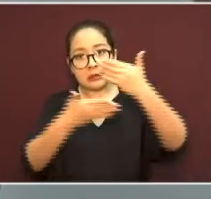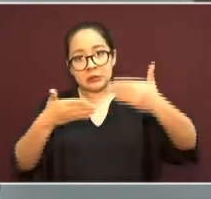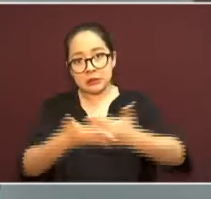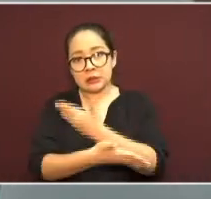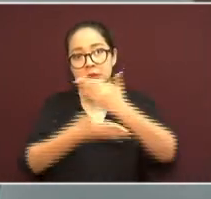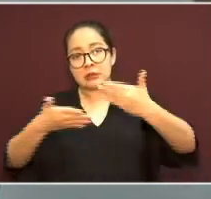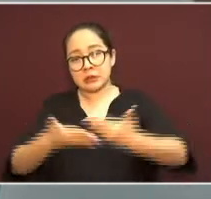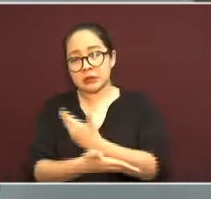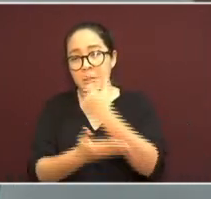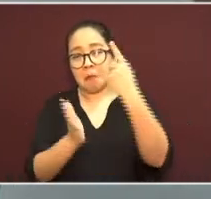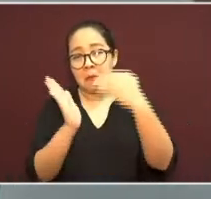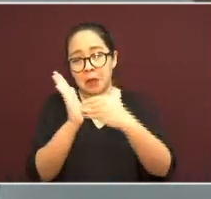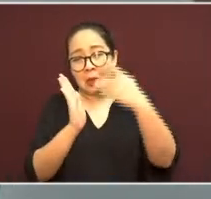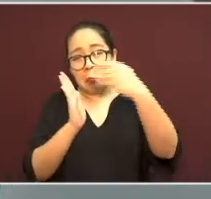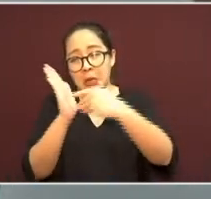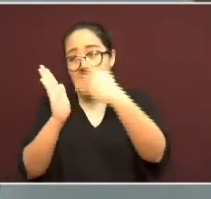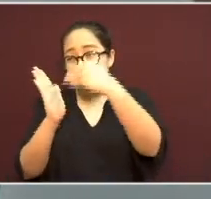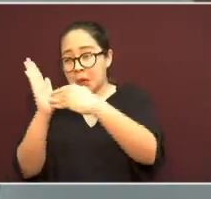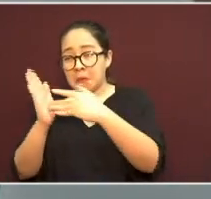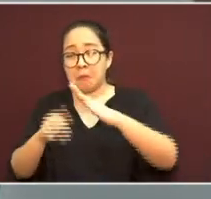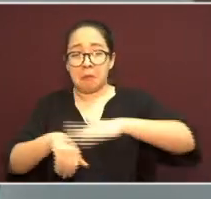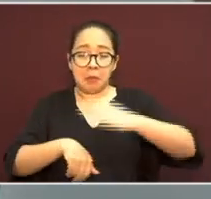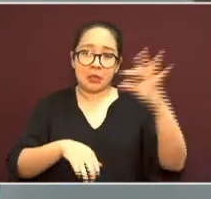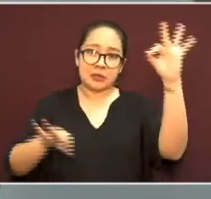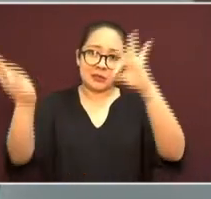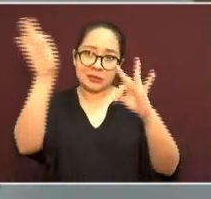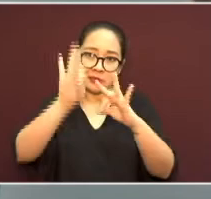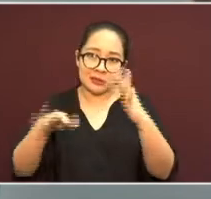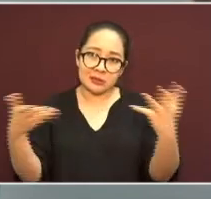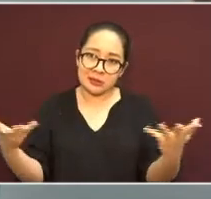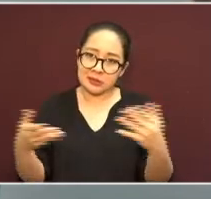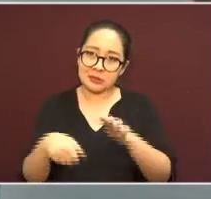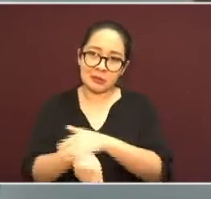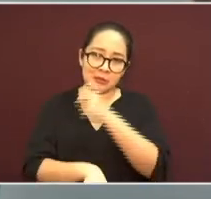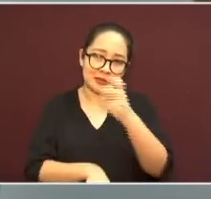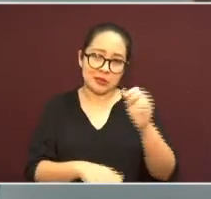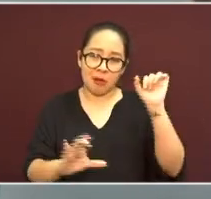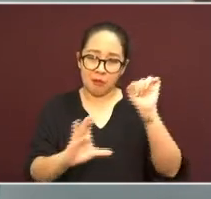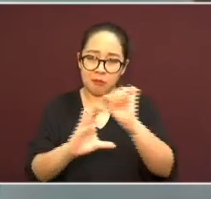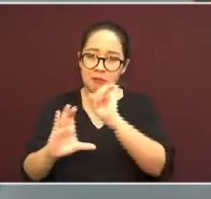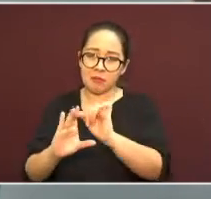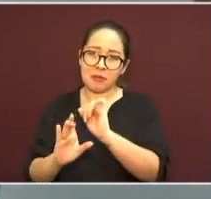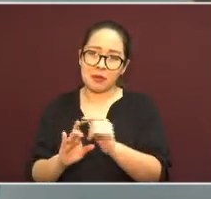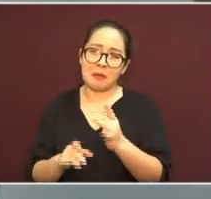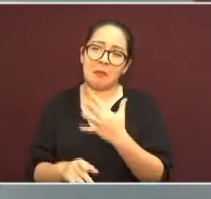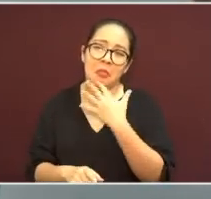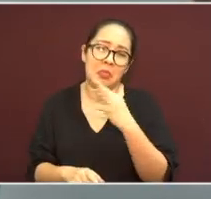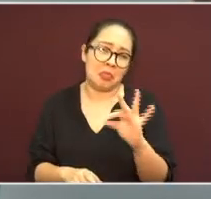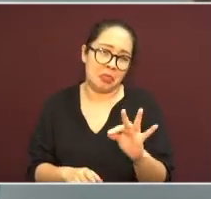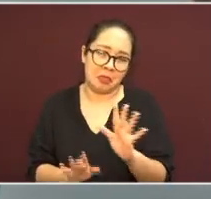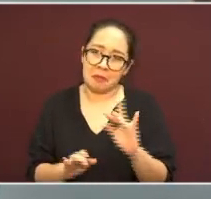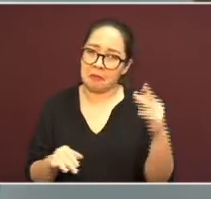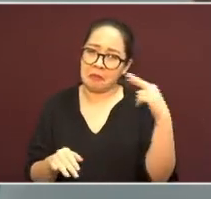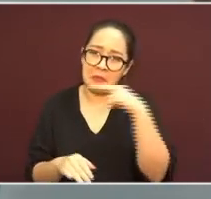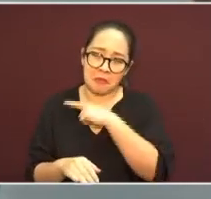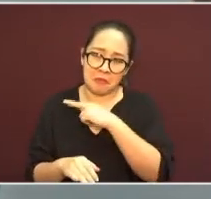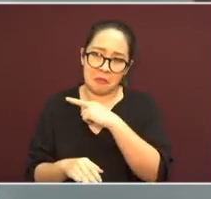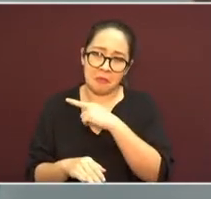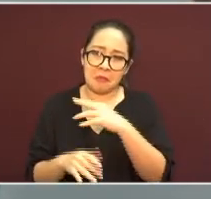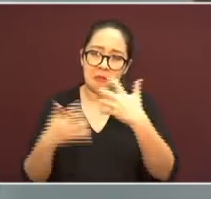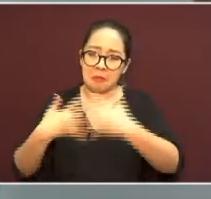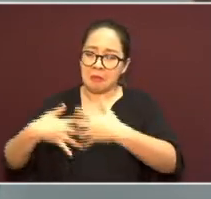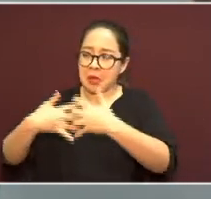de miles de mosquitos por lo que la fumigación es algo momentáneo o efímero que solo dura mientras pasan las